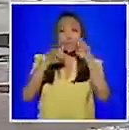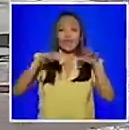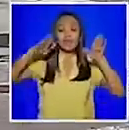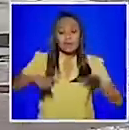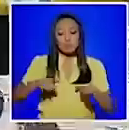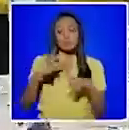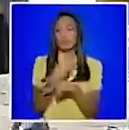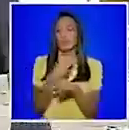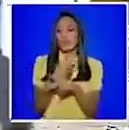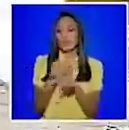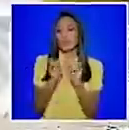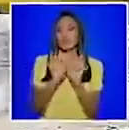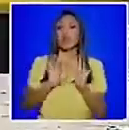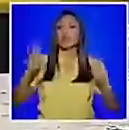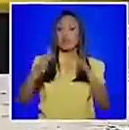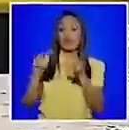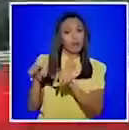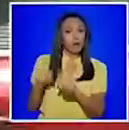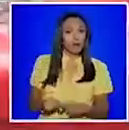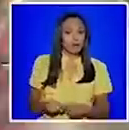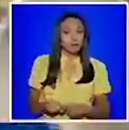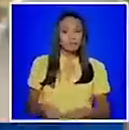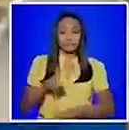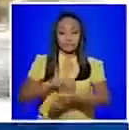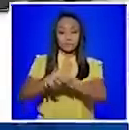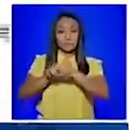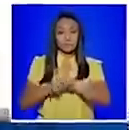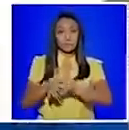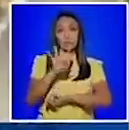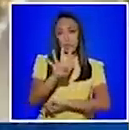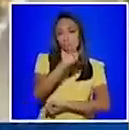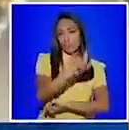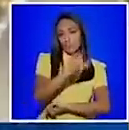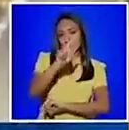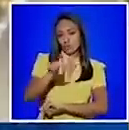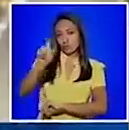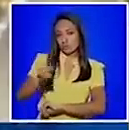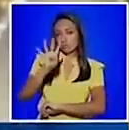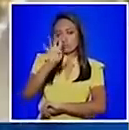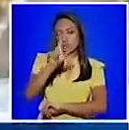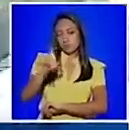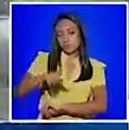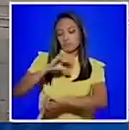en general en el sector. Tuvimos la detención de 4 individuos que se dedicaban al robo